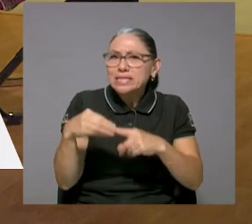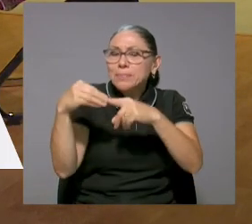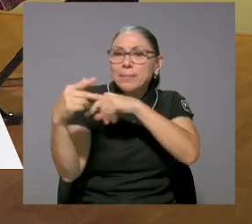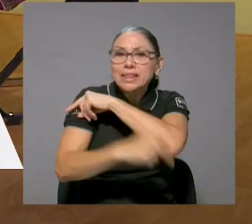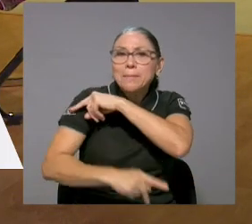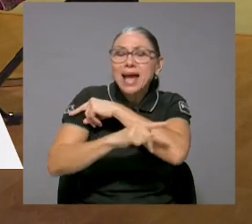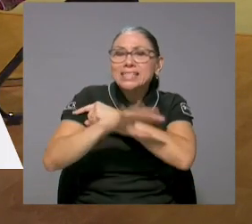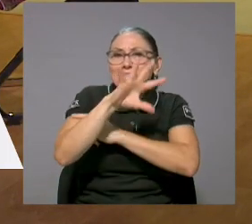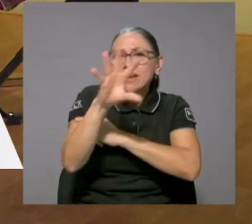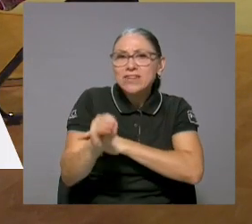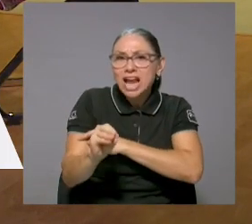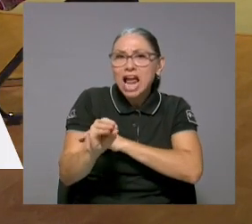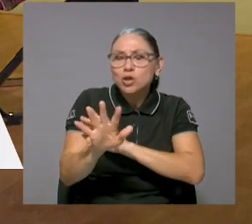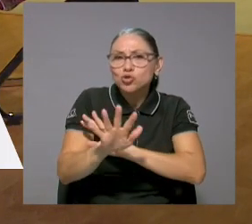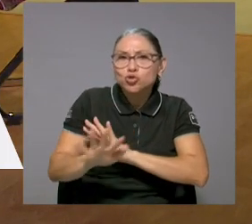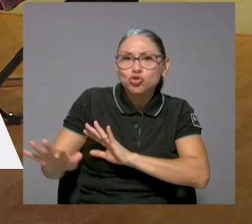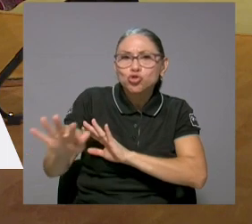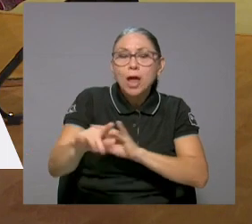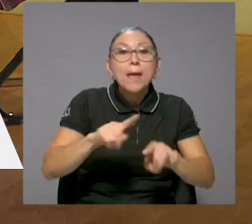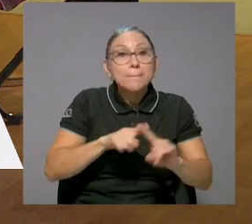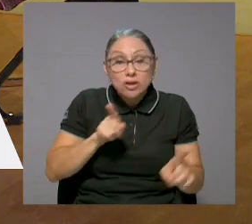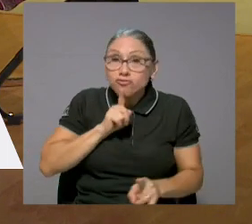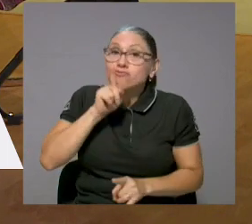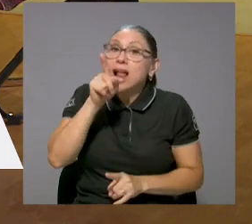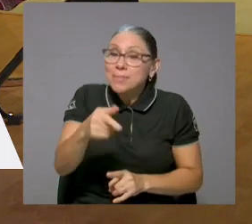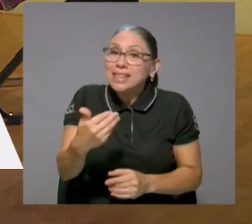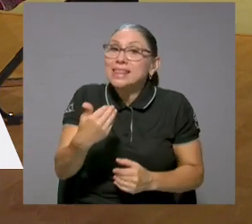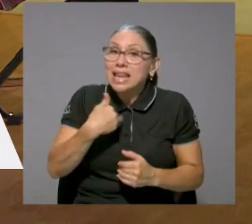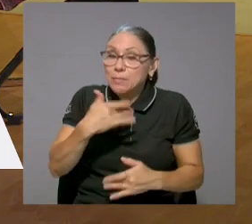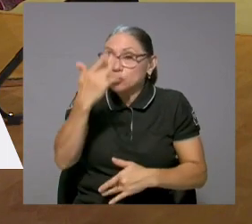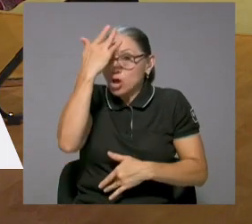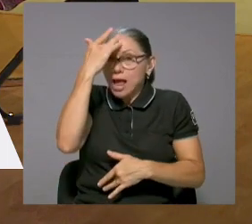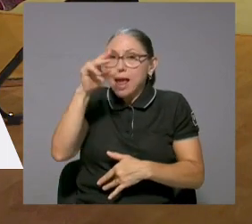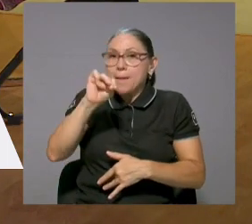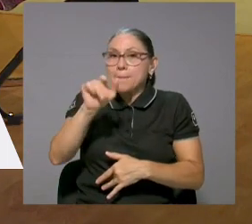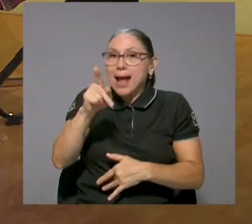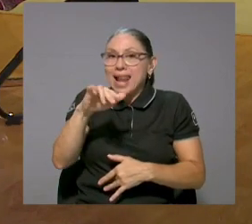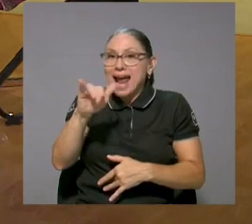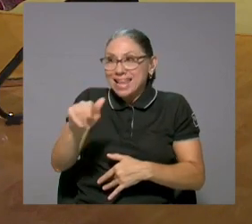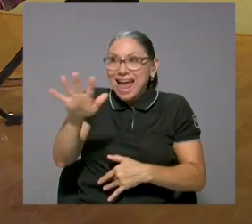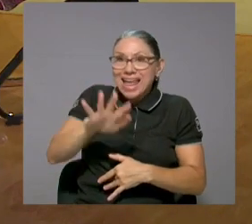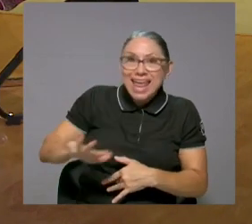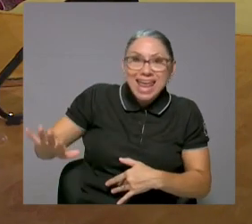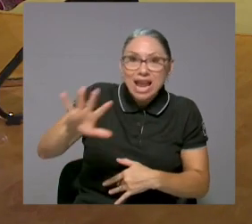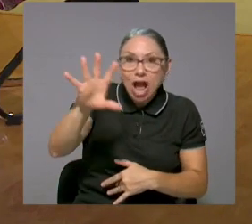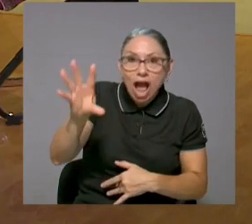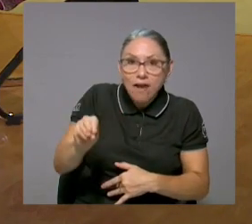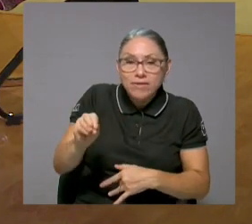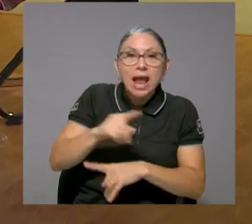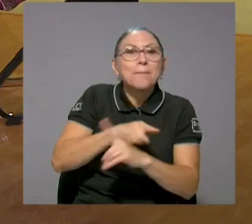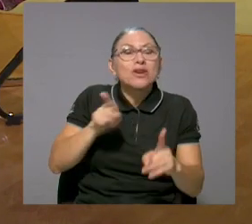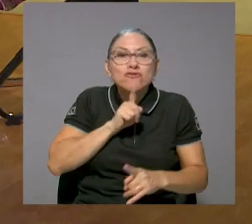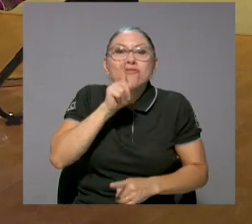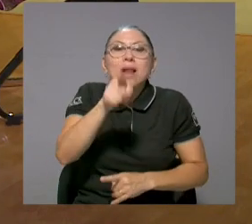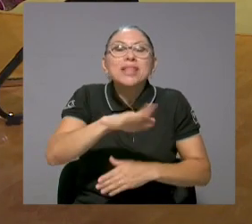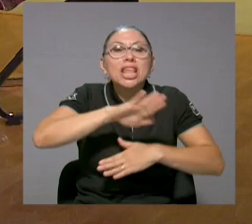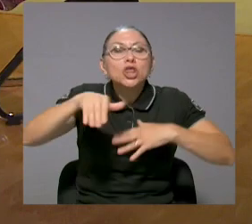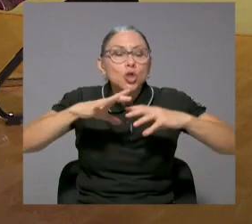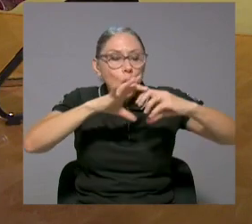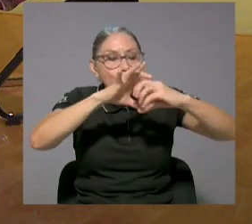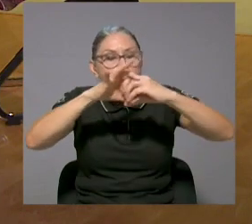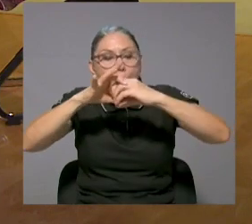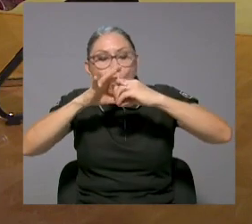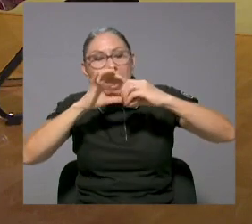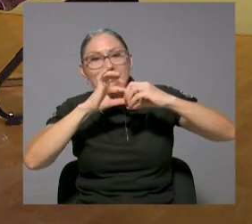cierto, tenemos malaria multiresistente en ese continente, toda la zona tropical, incluyendo Costa Rica,